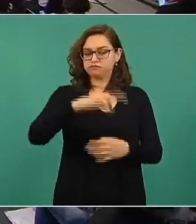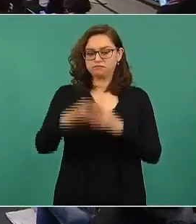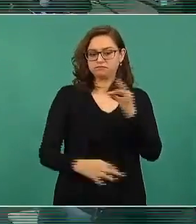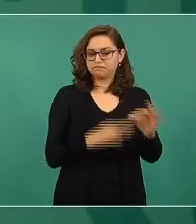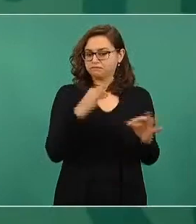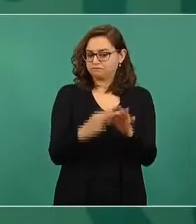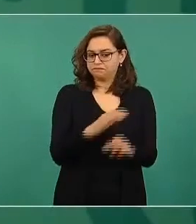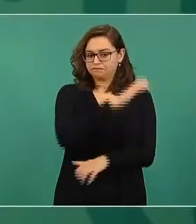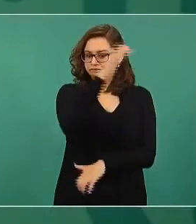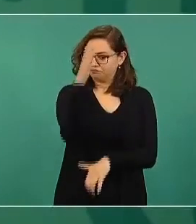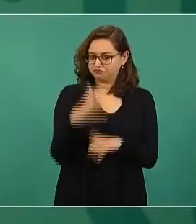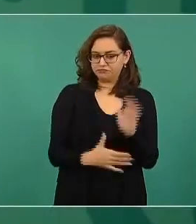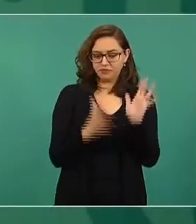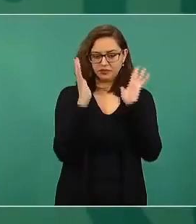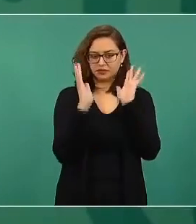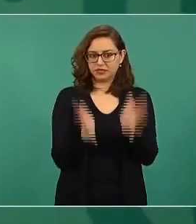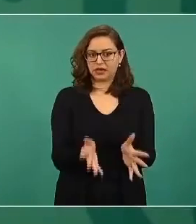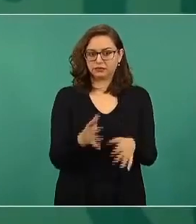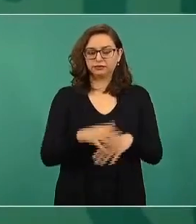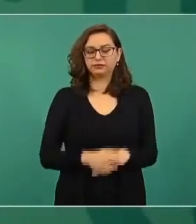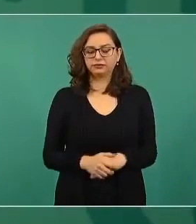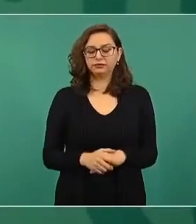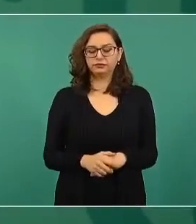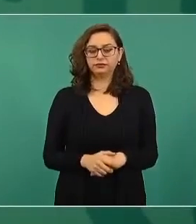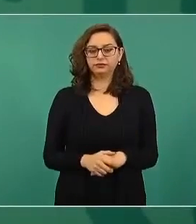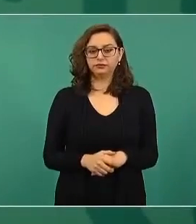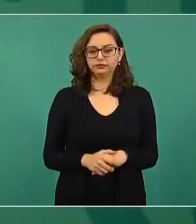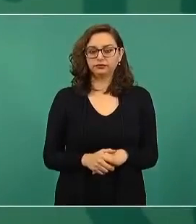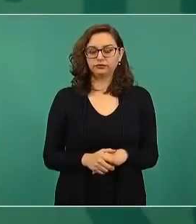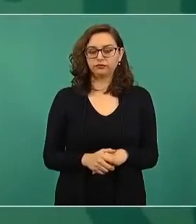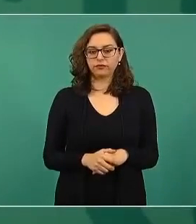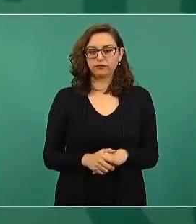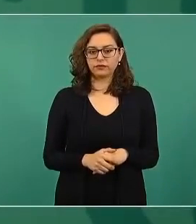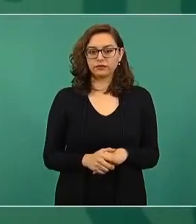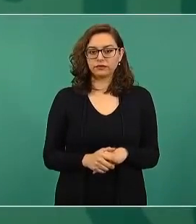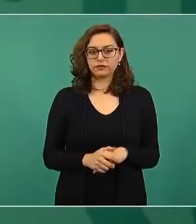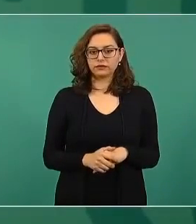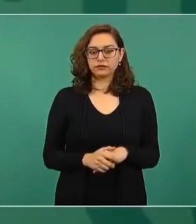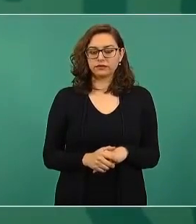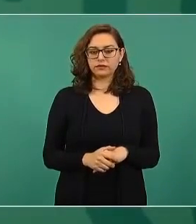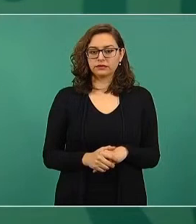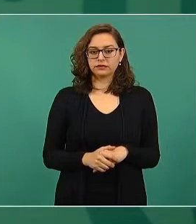La elección del 94 por la presidencia.